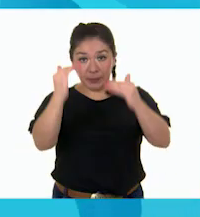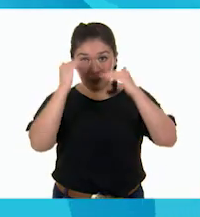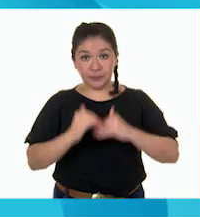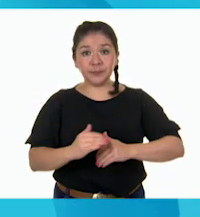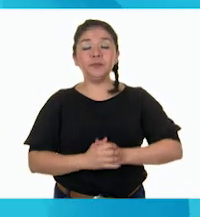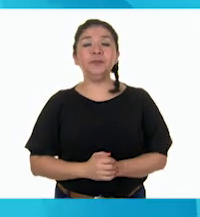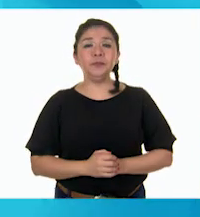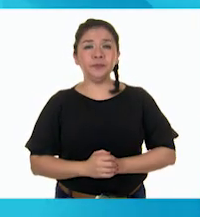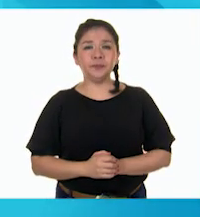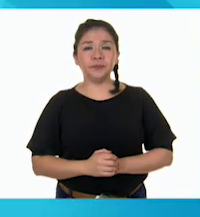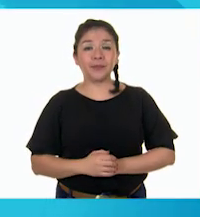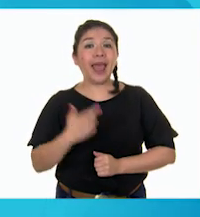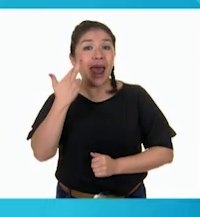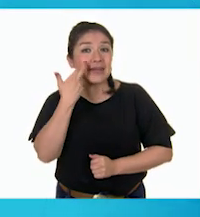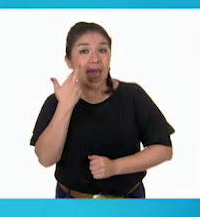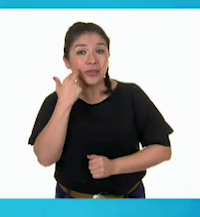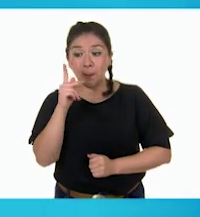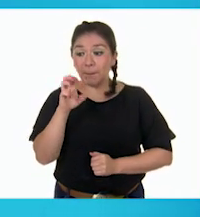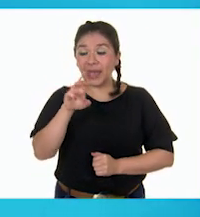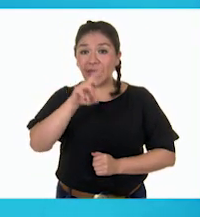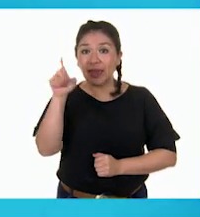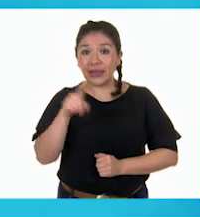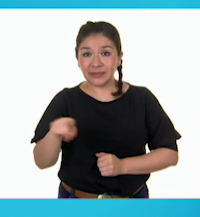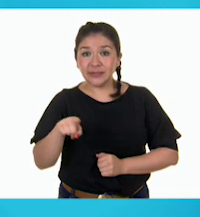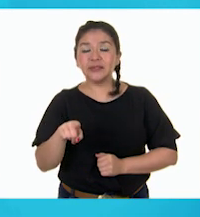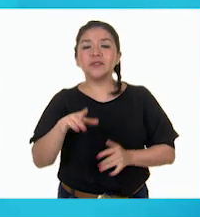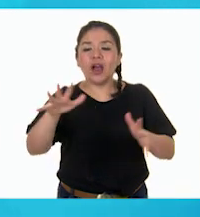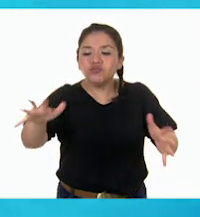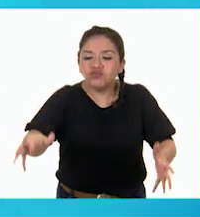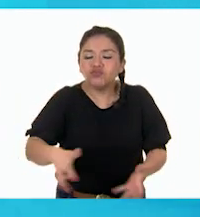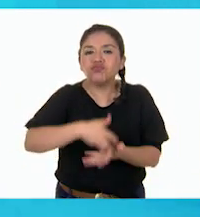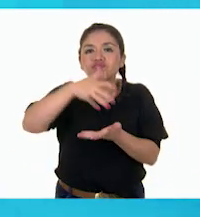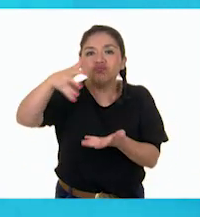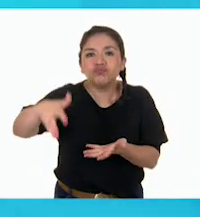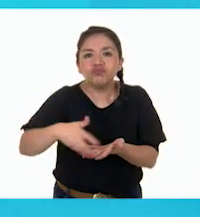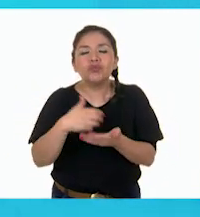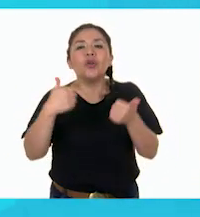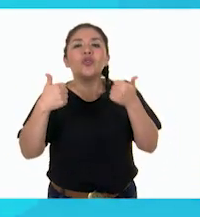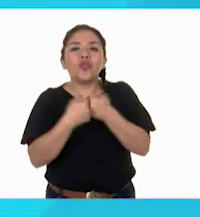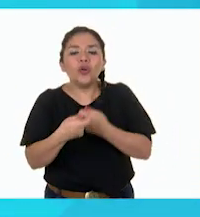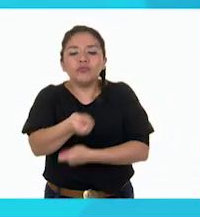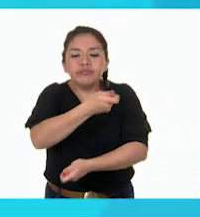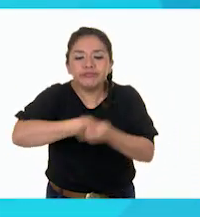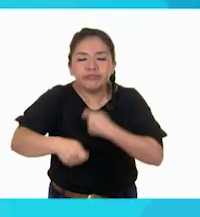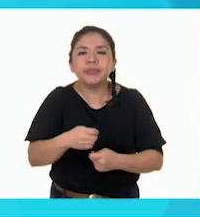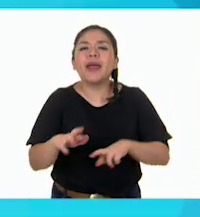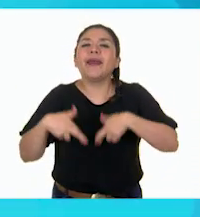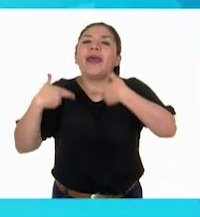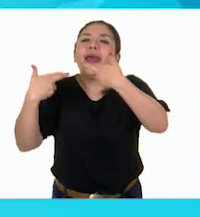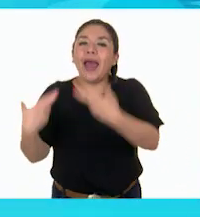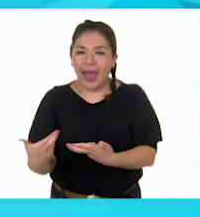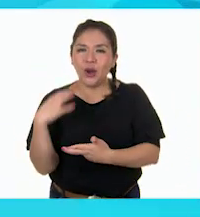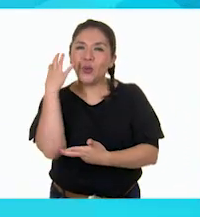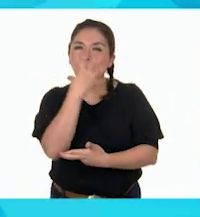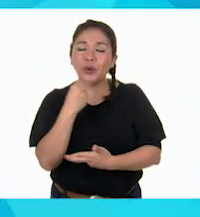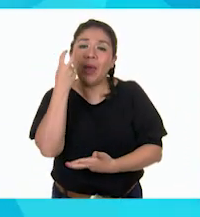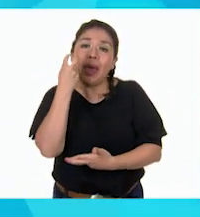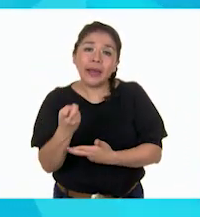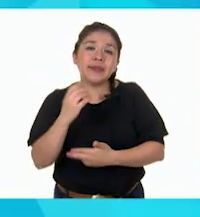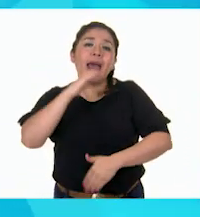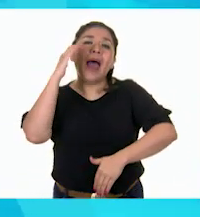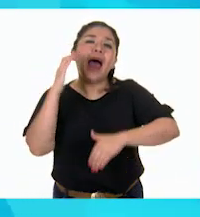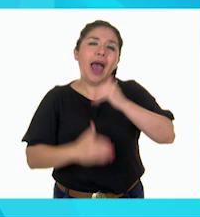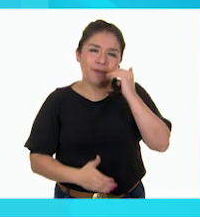Ratoncito Pérez. Y el ratoncito Pérez los recoge y les deja a cambio un bonito regalo. Y colorín